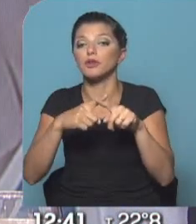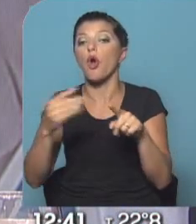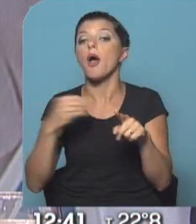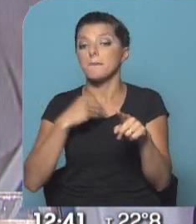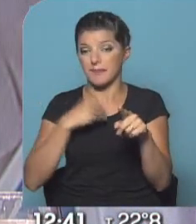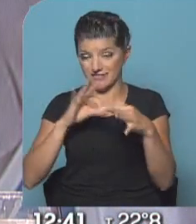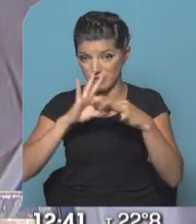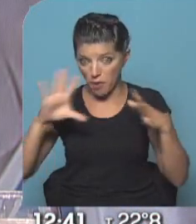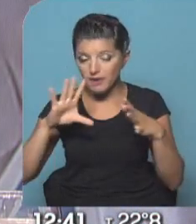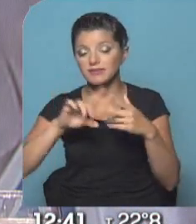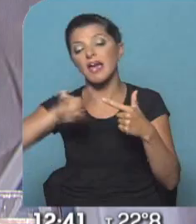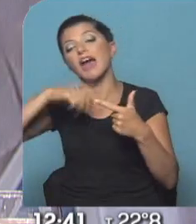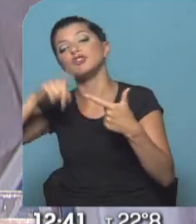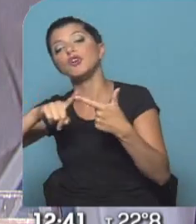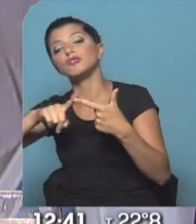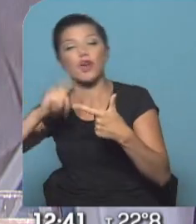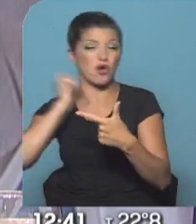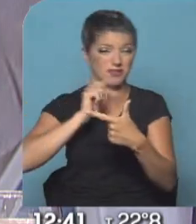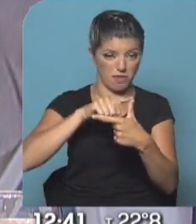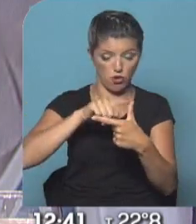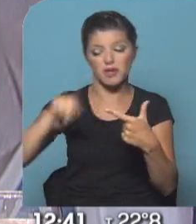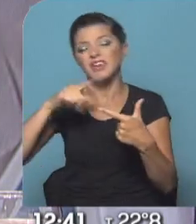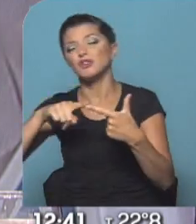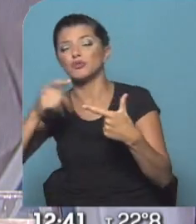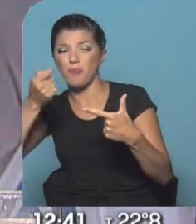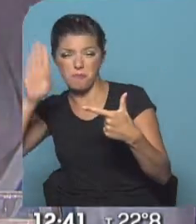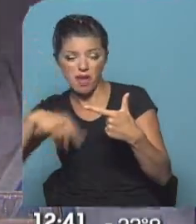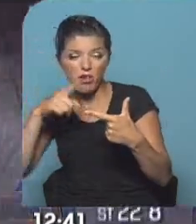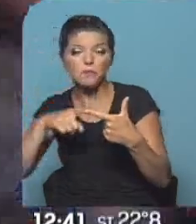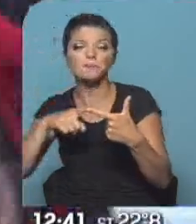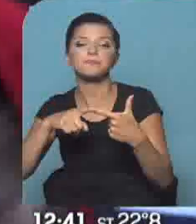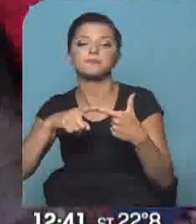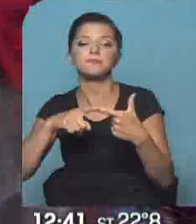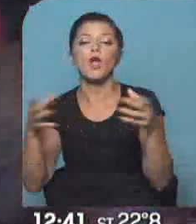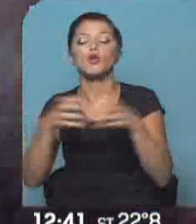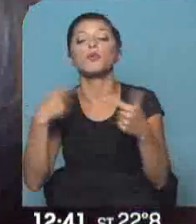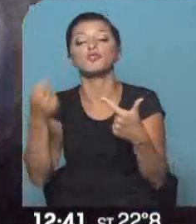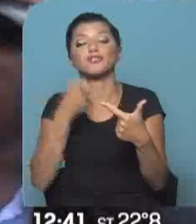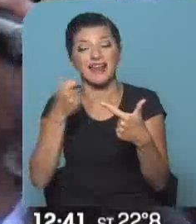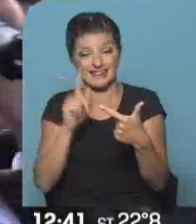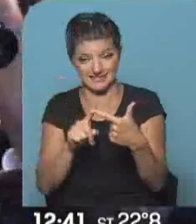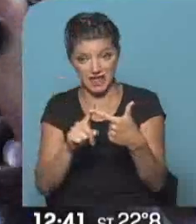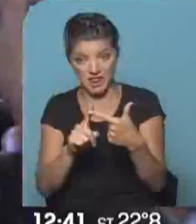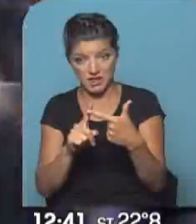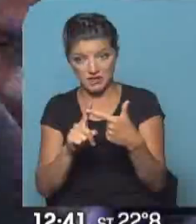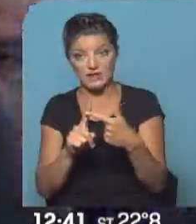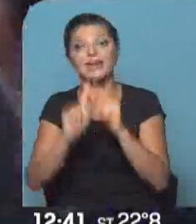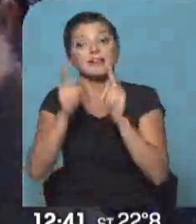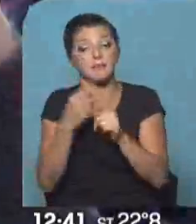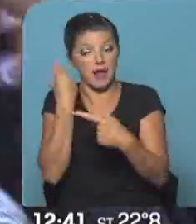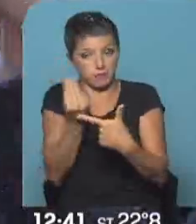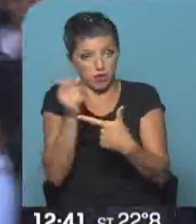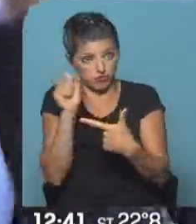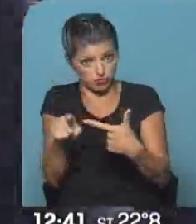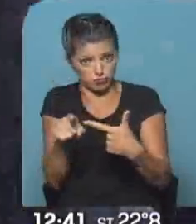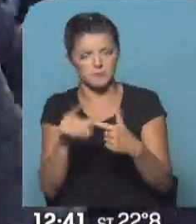un sector menos conservador, más progresista, más de izquierda, integrado por el Partido Socialista y demás, que también tiene su propio candidato. Igual, discúlpame,